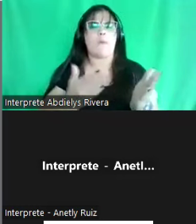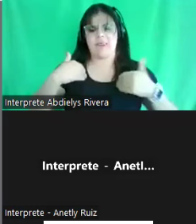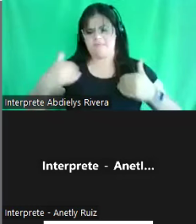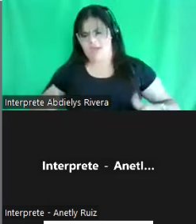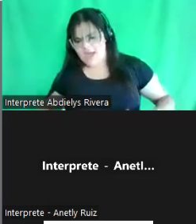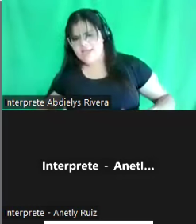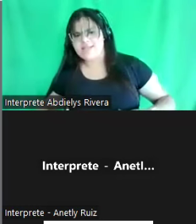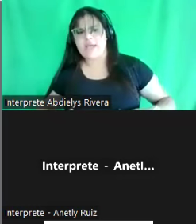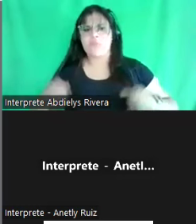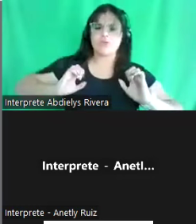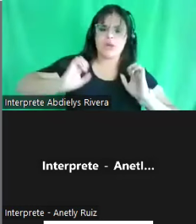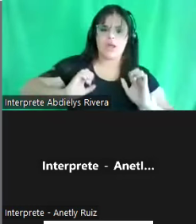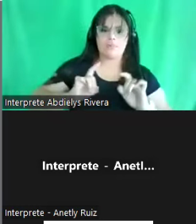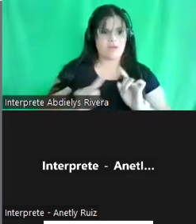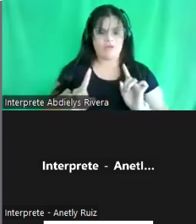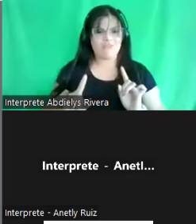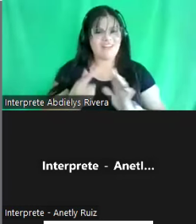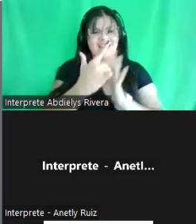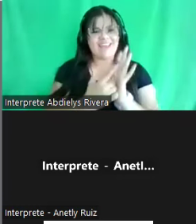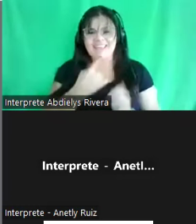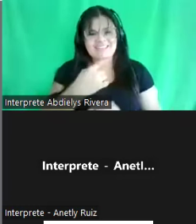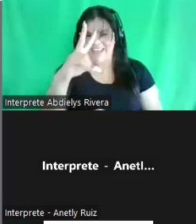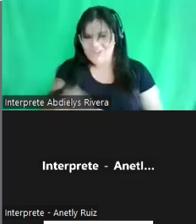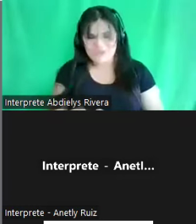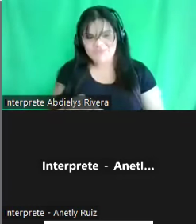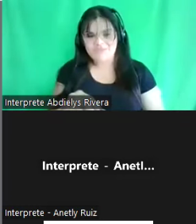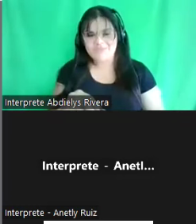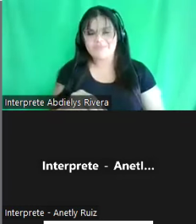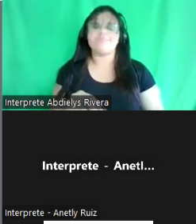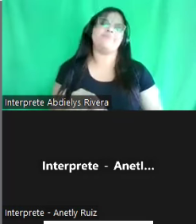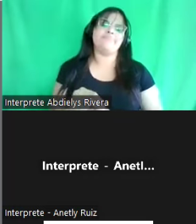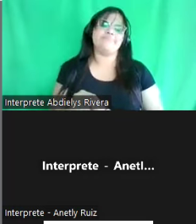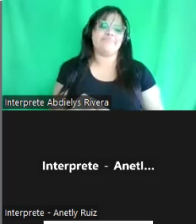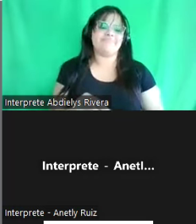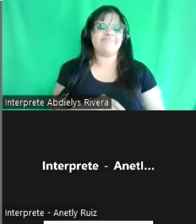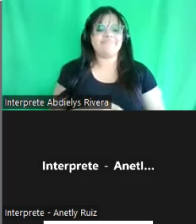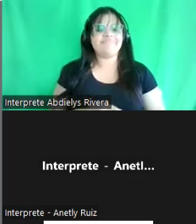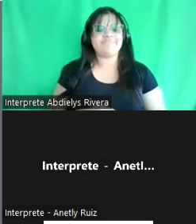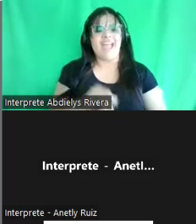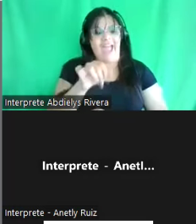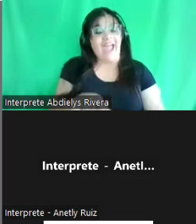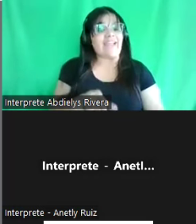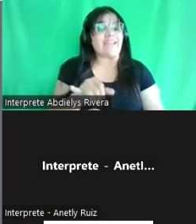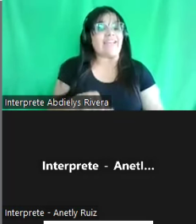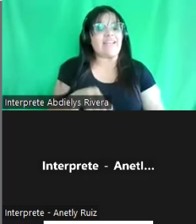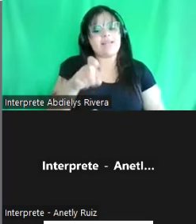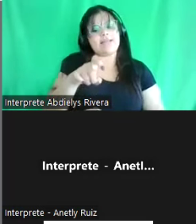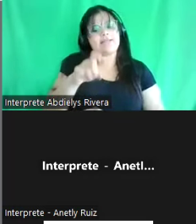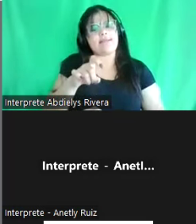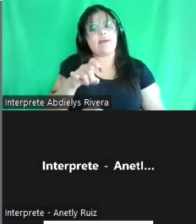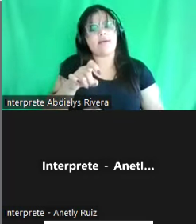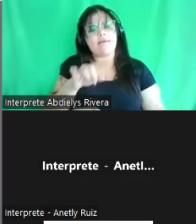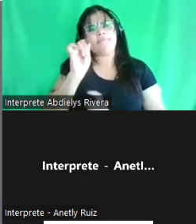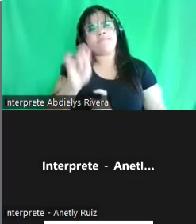el título dice que no. Así es que pues ahí habría que validar, ¿verdad?, la razón por la cual el lugar